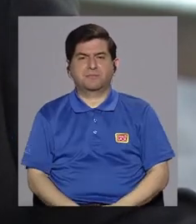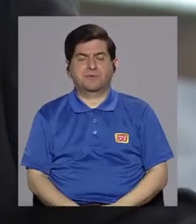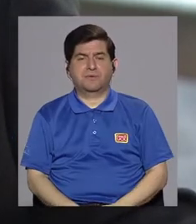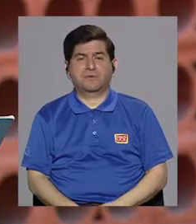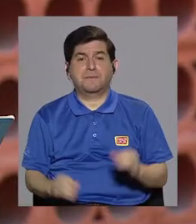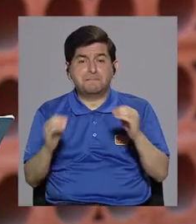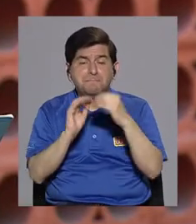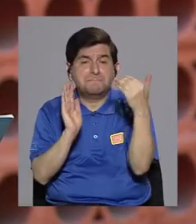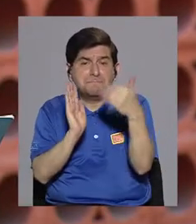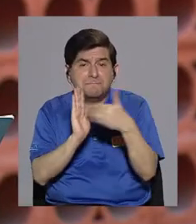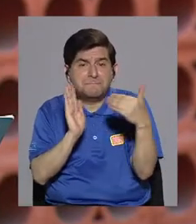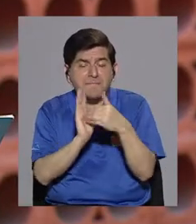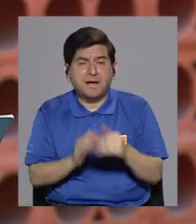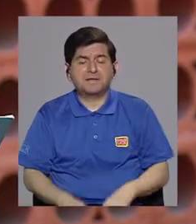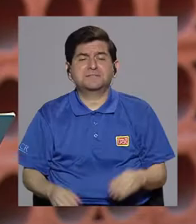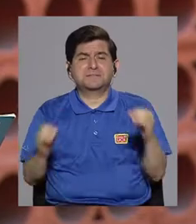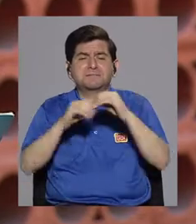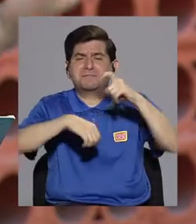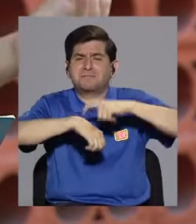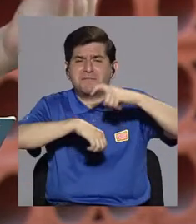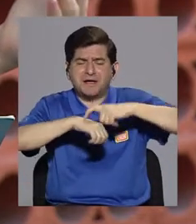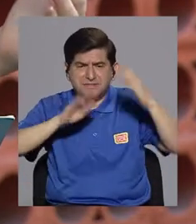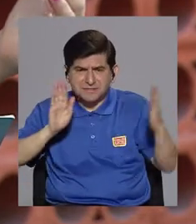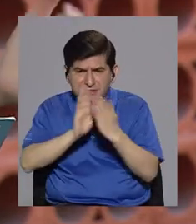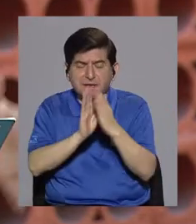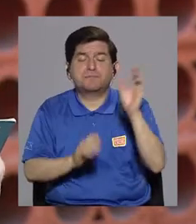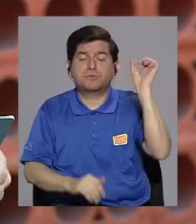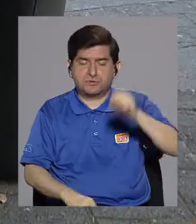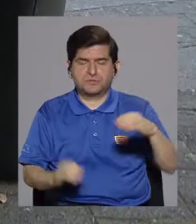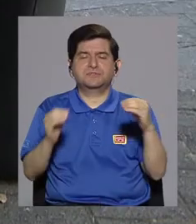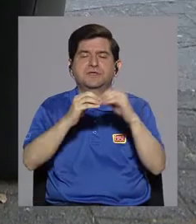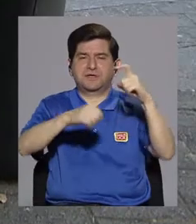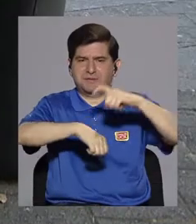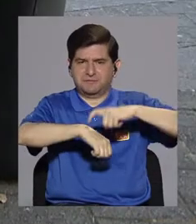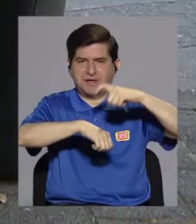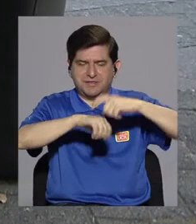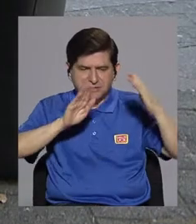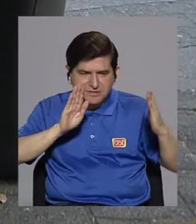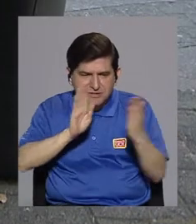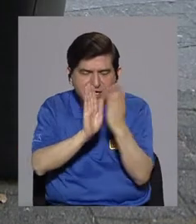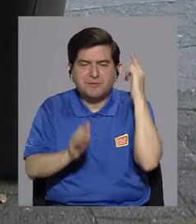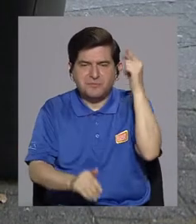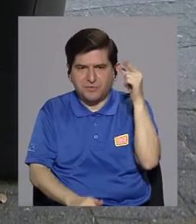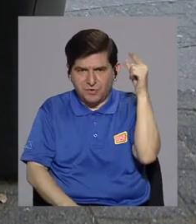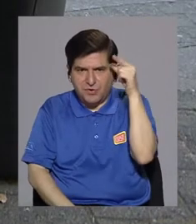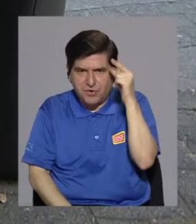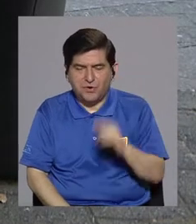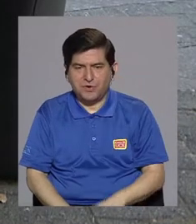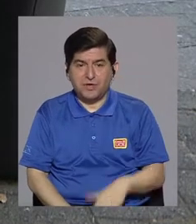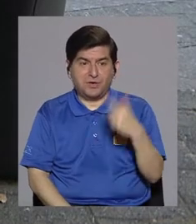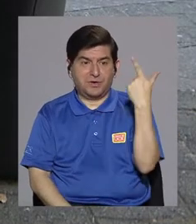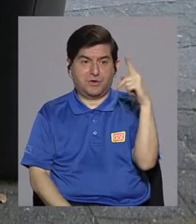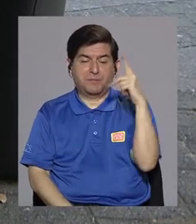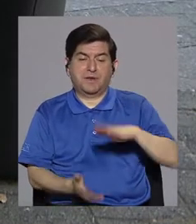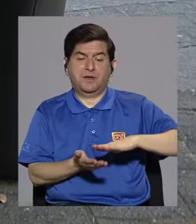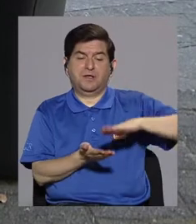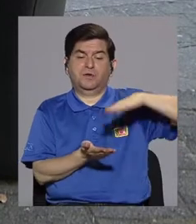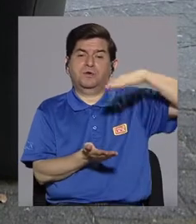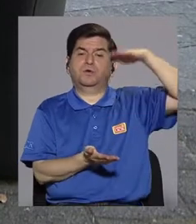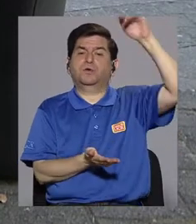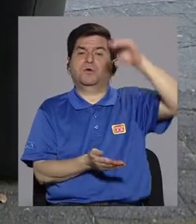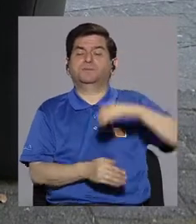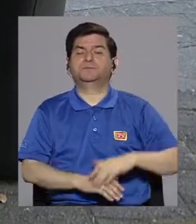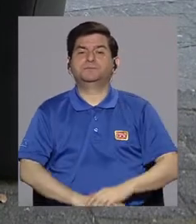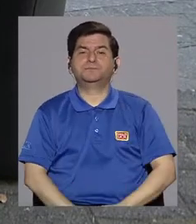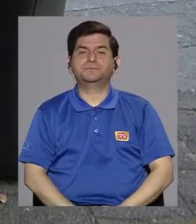más dañino entre más exposición? Mientras más exposición exista, obviamente el riesgo se va